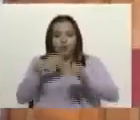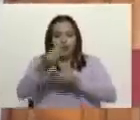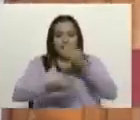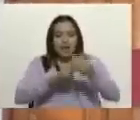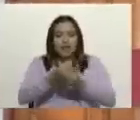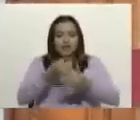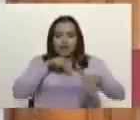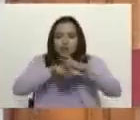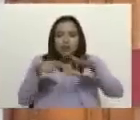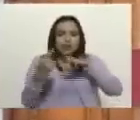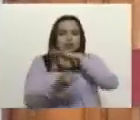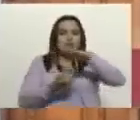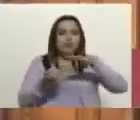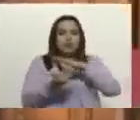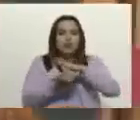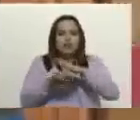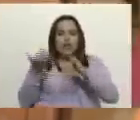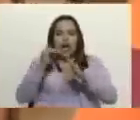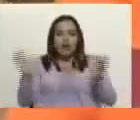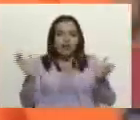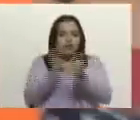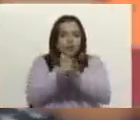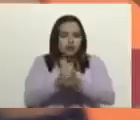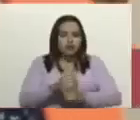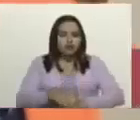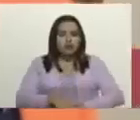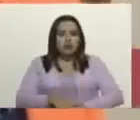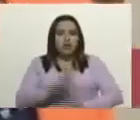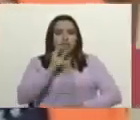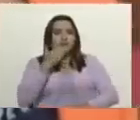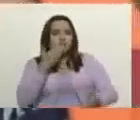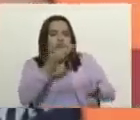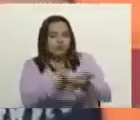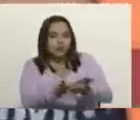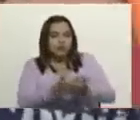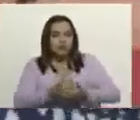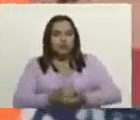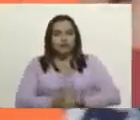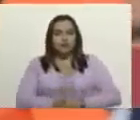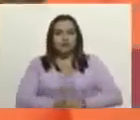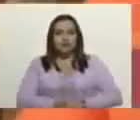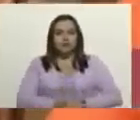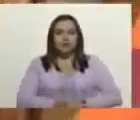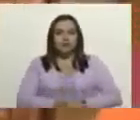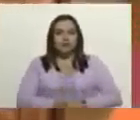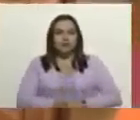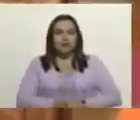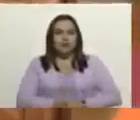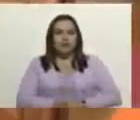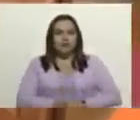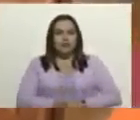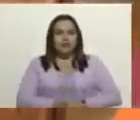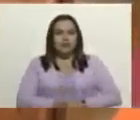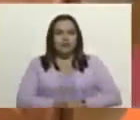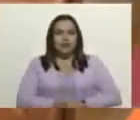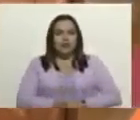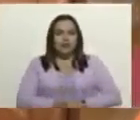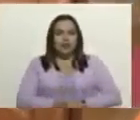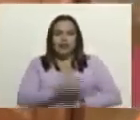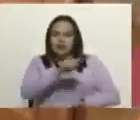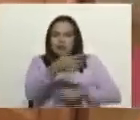delictivos de corrupción que se han acaecido en las últimas horas. Muchísimas gracias. En realidad, ante los hechos tan graves y delicados